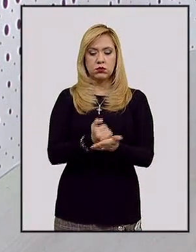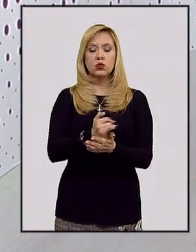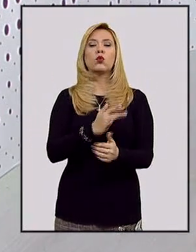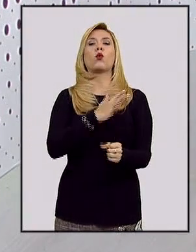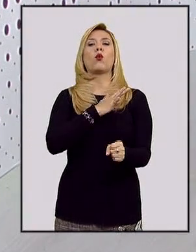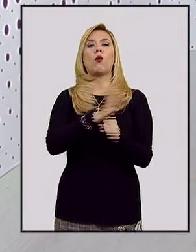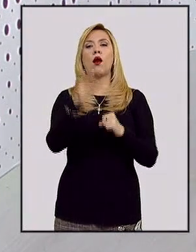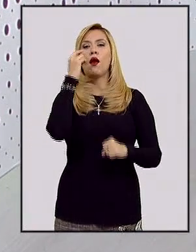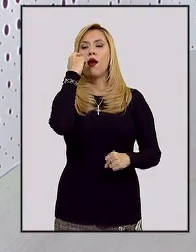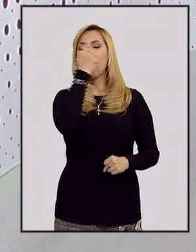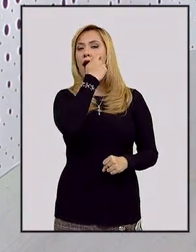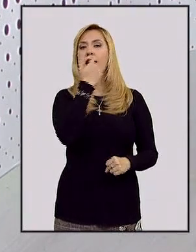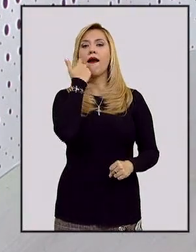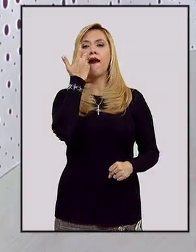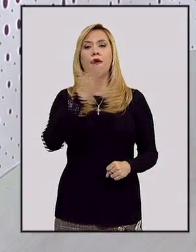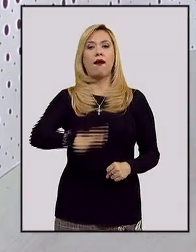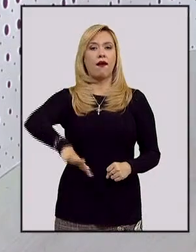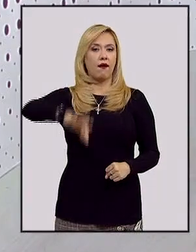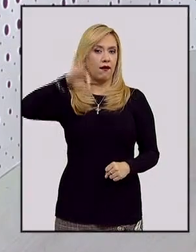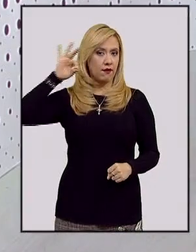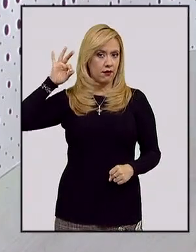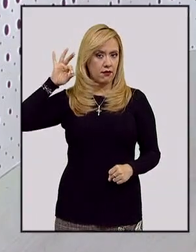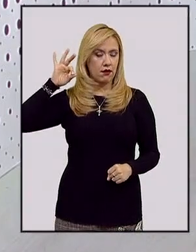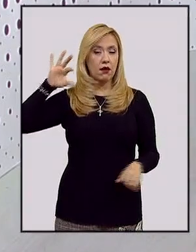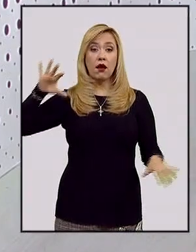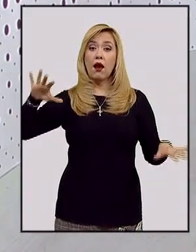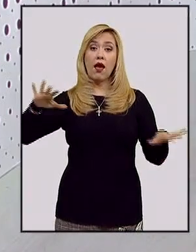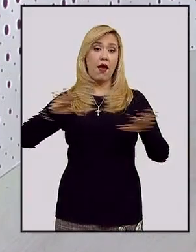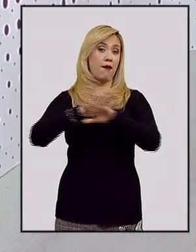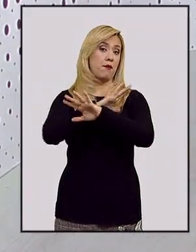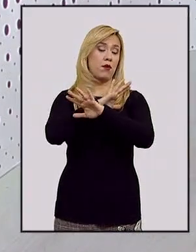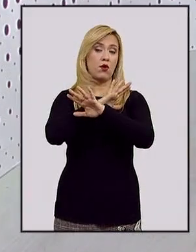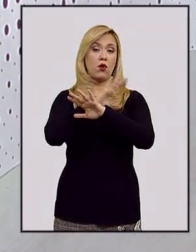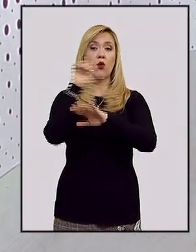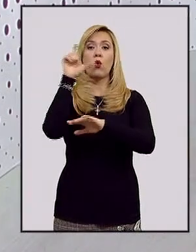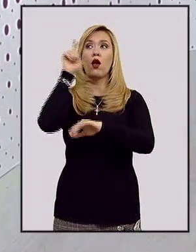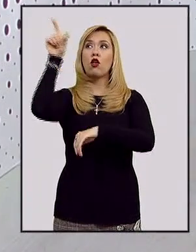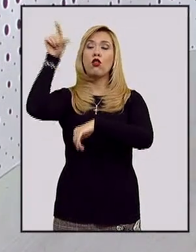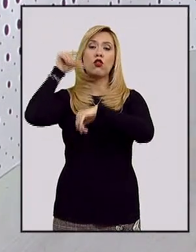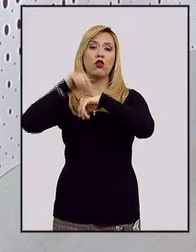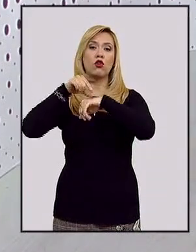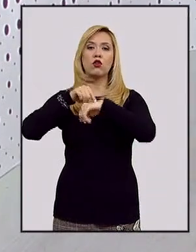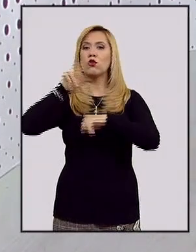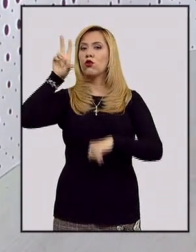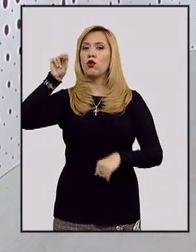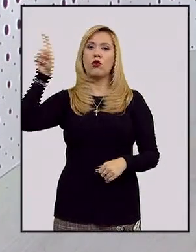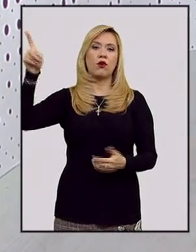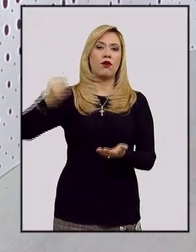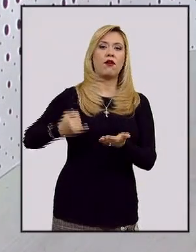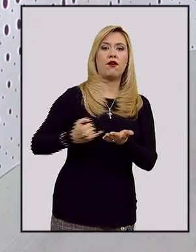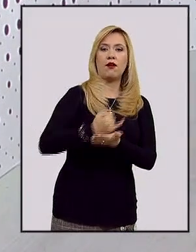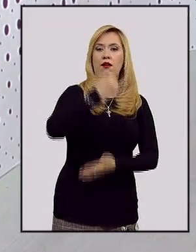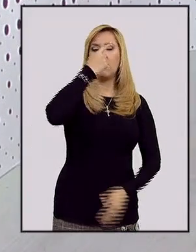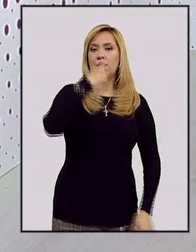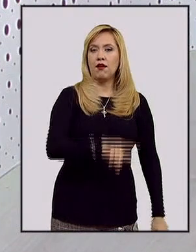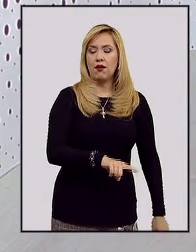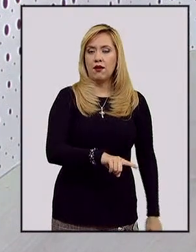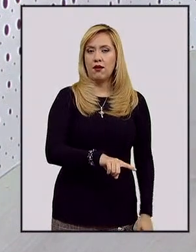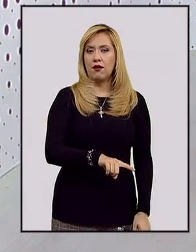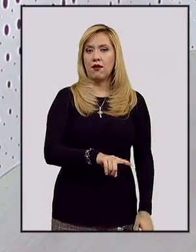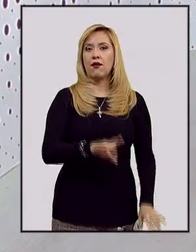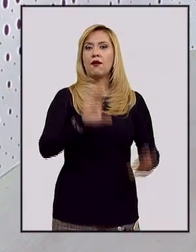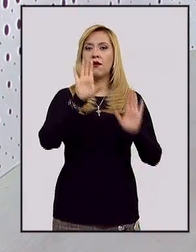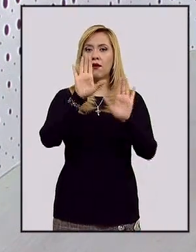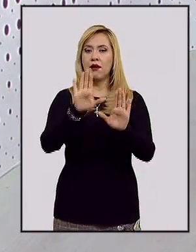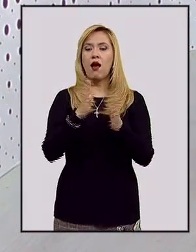proceso. Digamos que es un cambio de paradigma en donde el médico deja de tomar una decisión vertical y central y